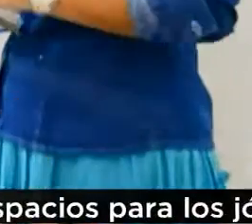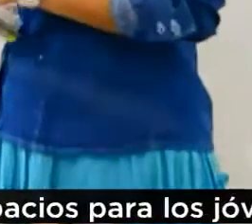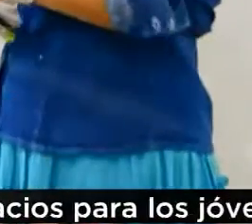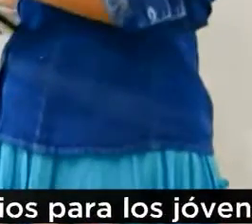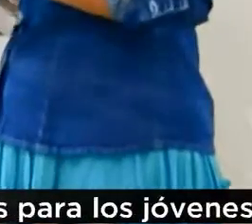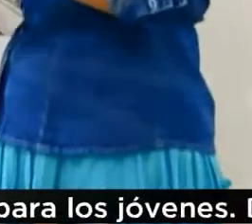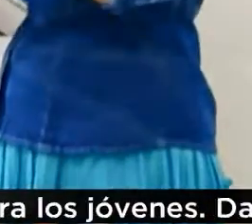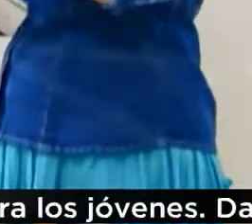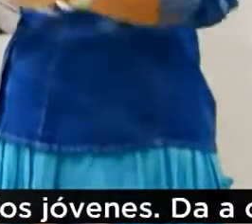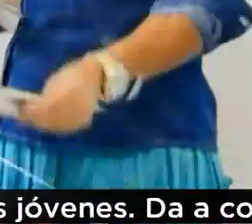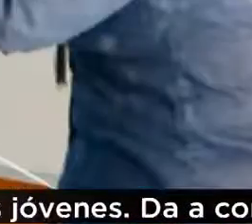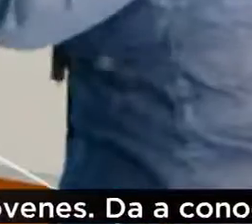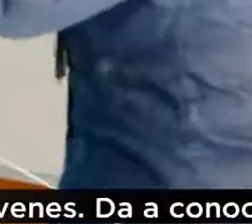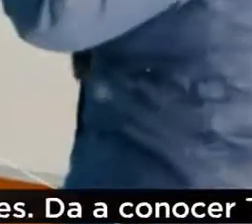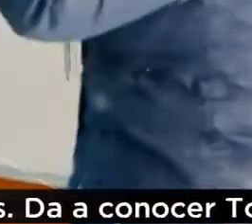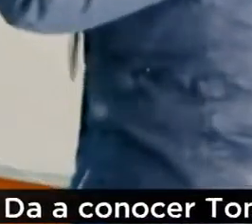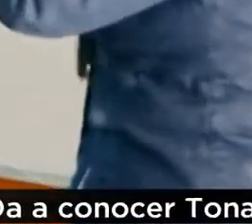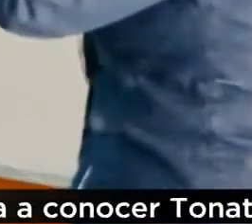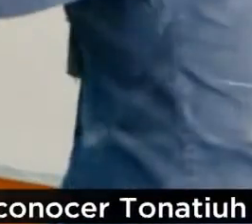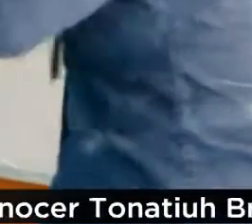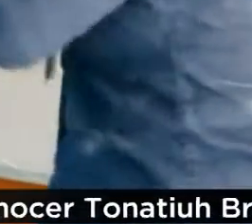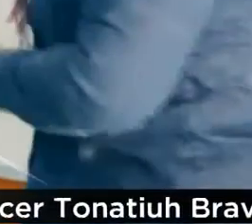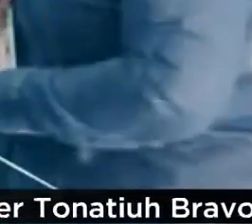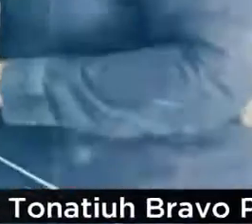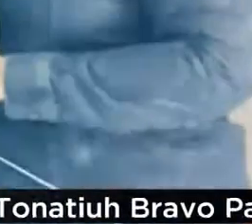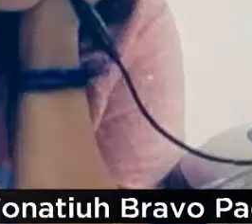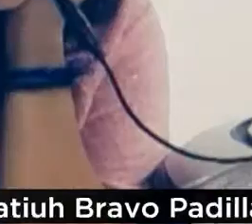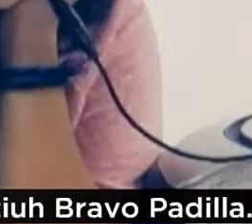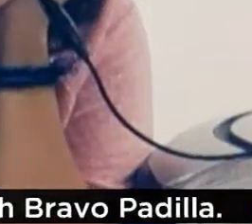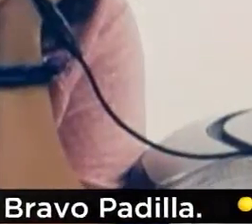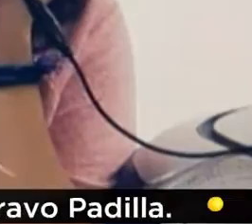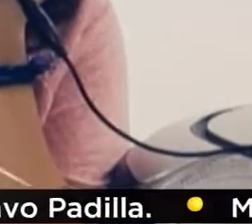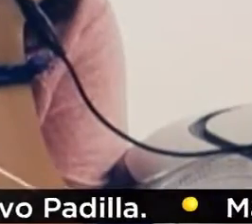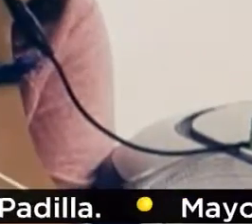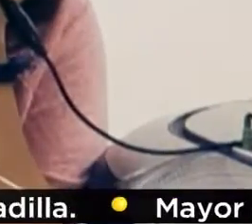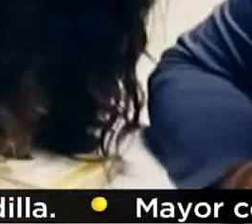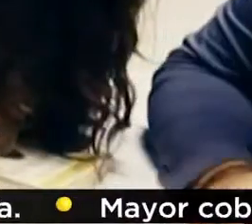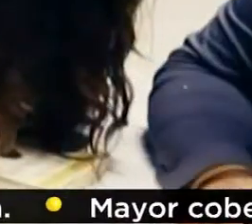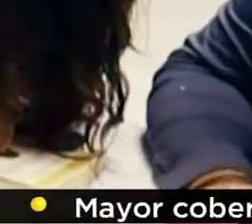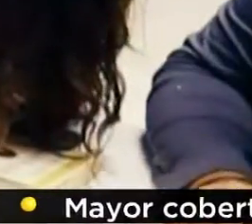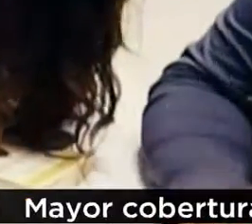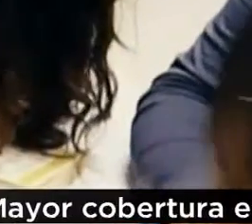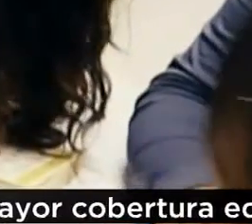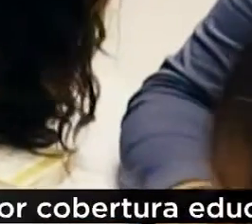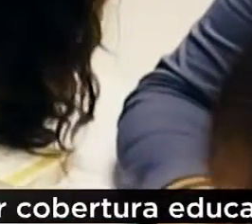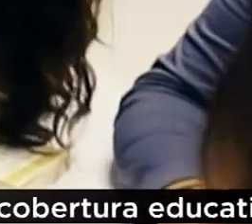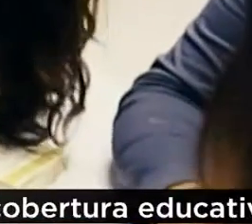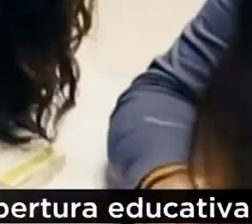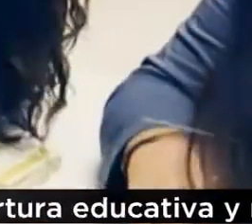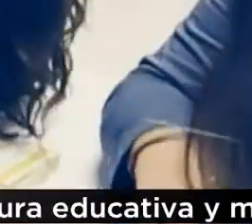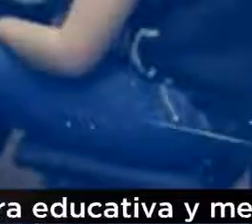a preparatoria, 76 ingresa, y en licenciatura de cada 100 solicitantes, 41 son admitidos. Bravo